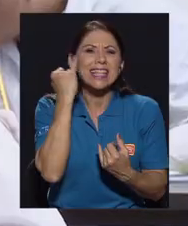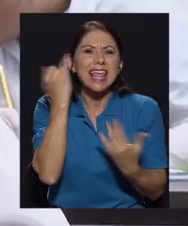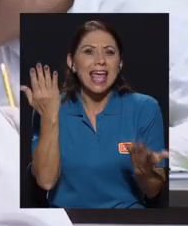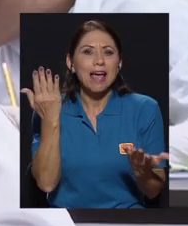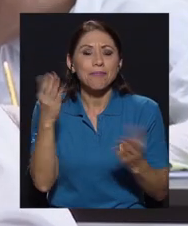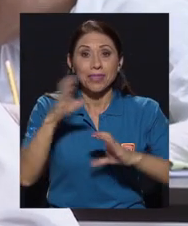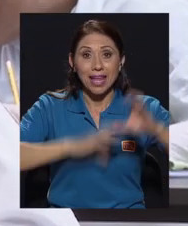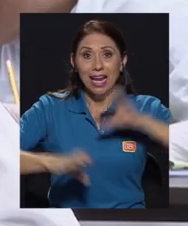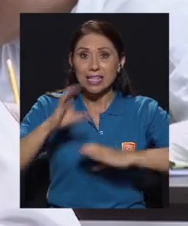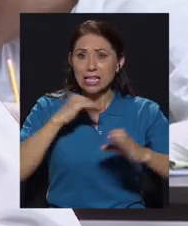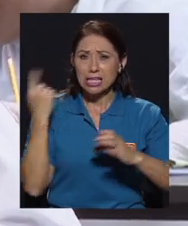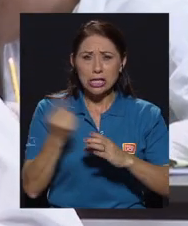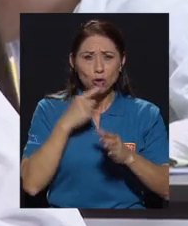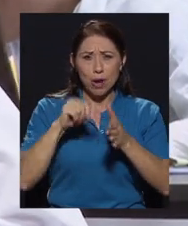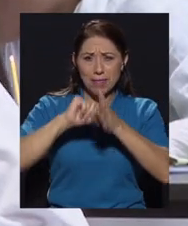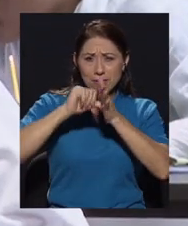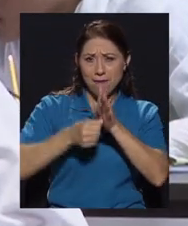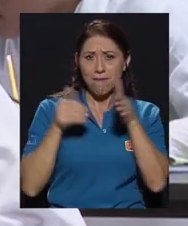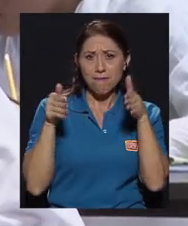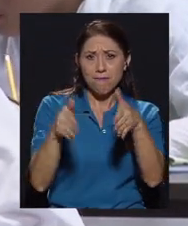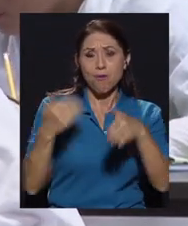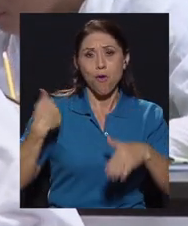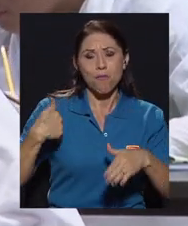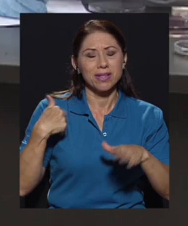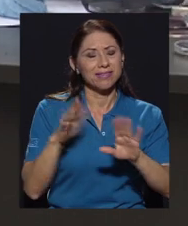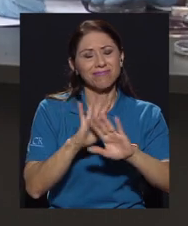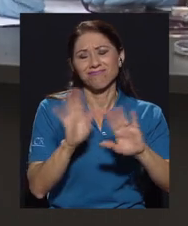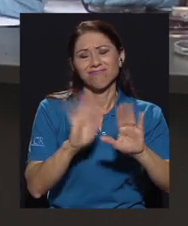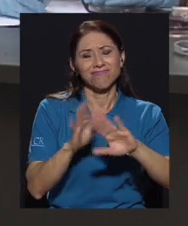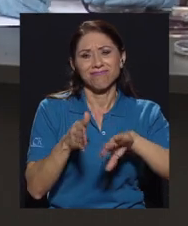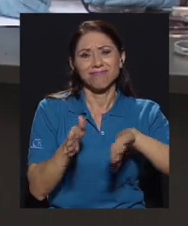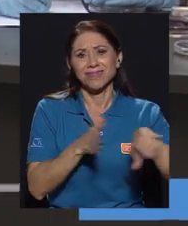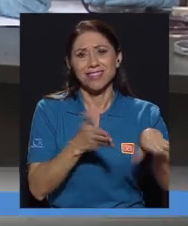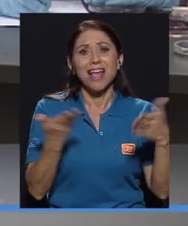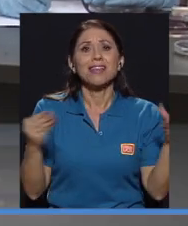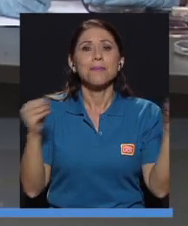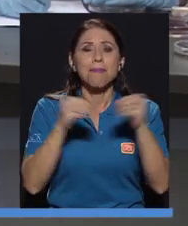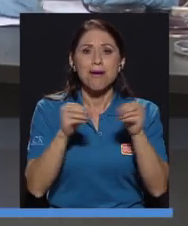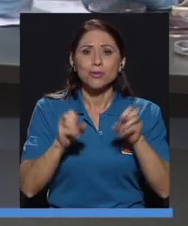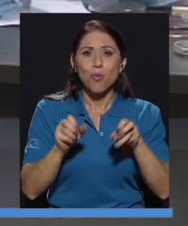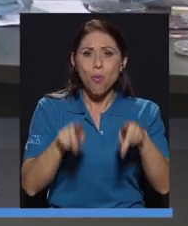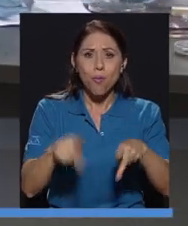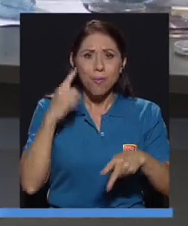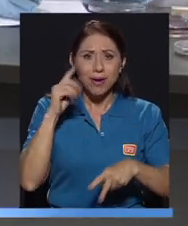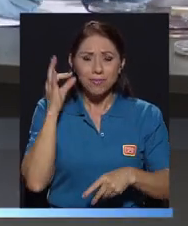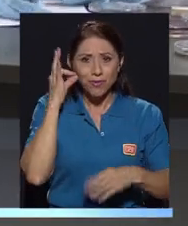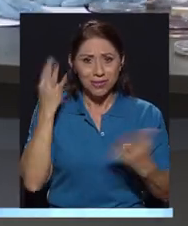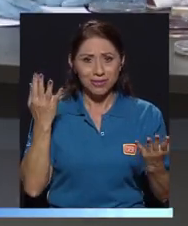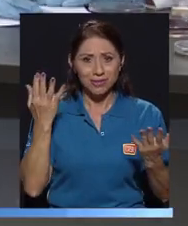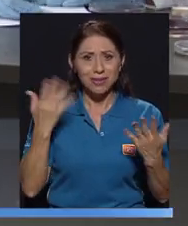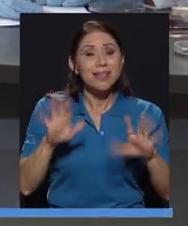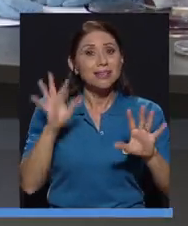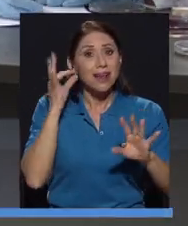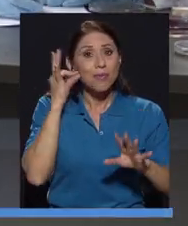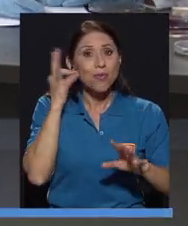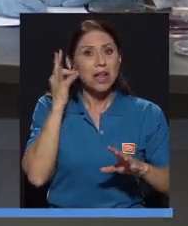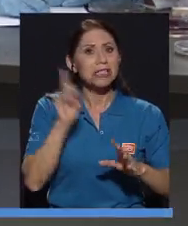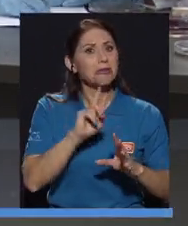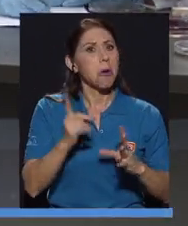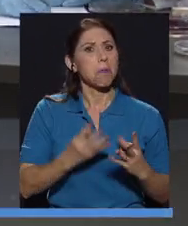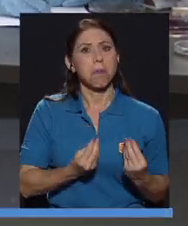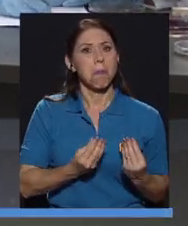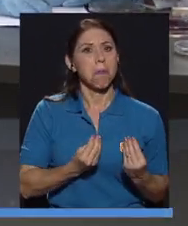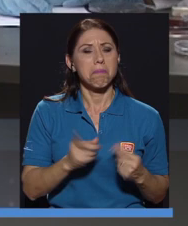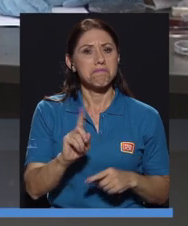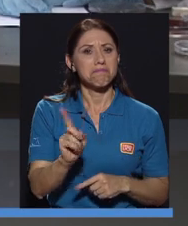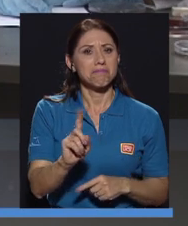idea de que la ciencia era meramente para los hombres, ¿verdad? Ya hay más oportunidades para las mujeres, ¿verdad? Y ya las mujeres tampoco nos da